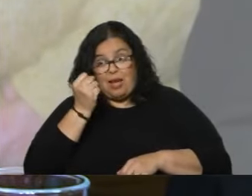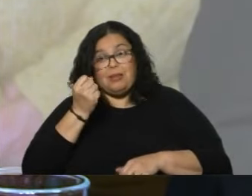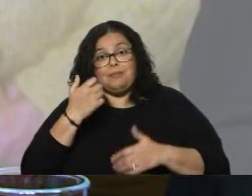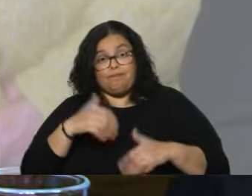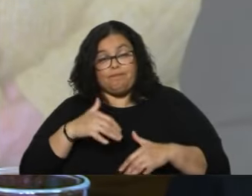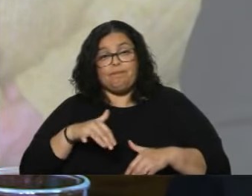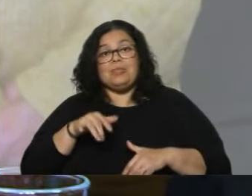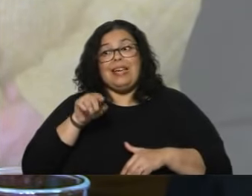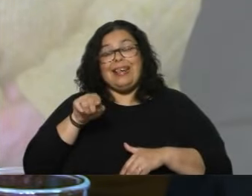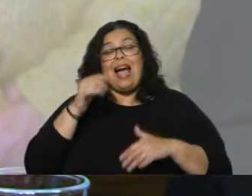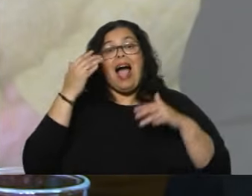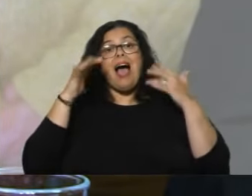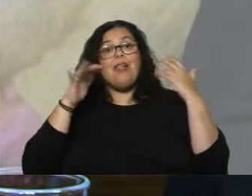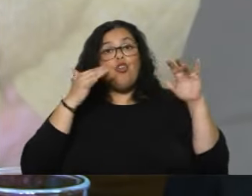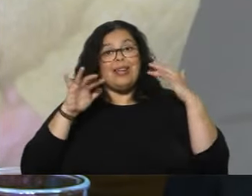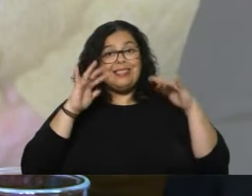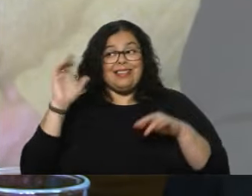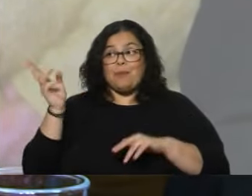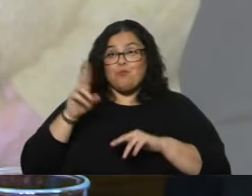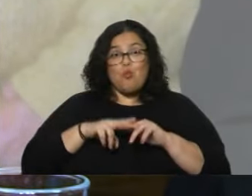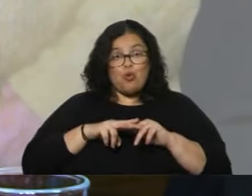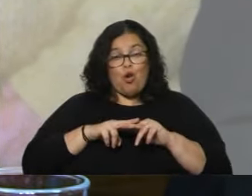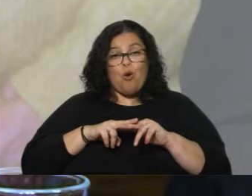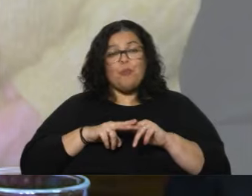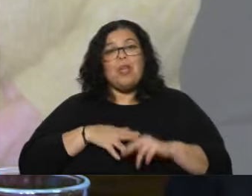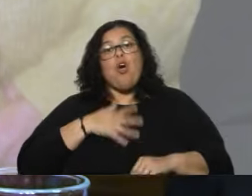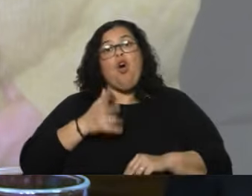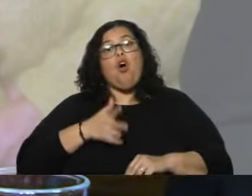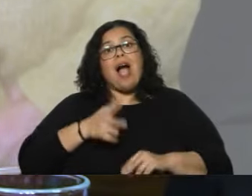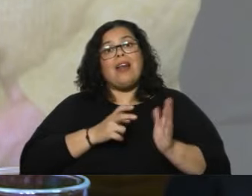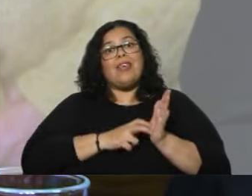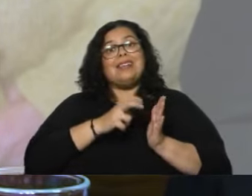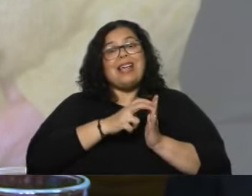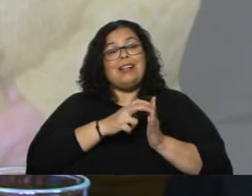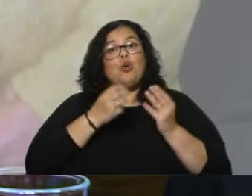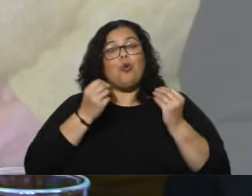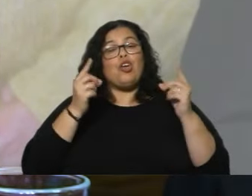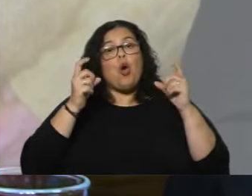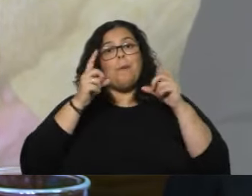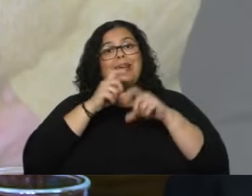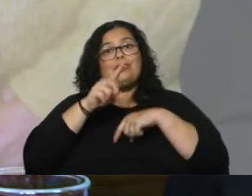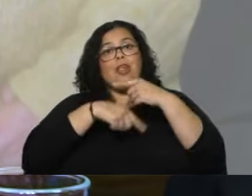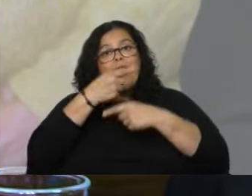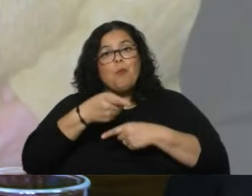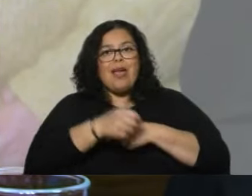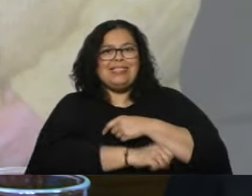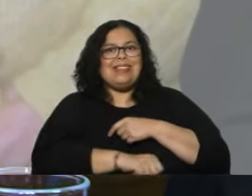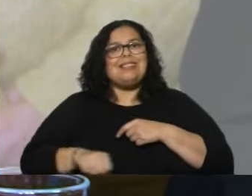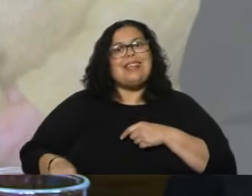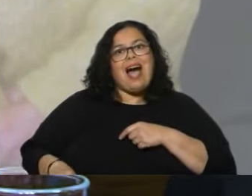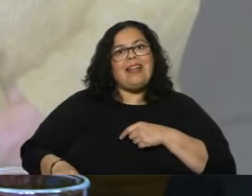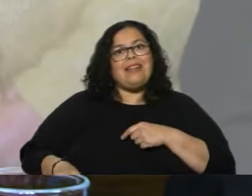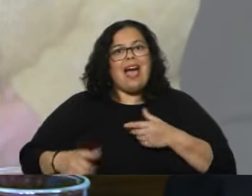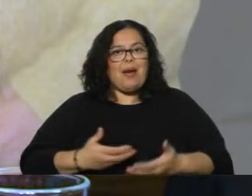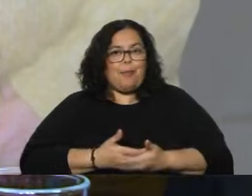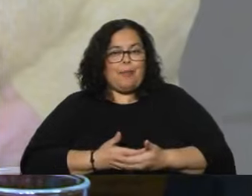de la adolescente que falleció en el hogar de Salto a raíz de complicaciones después de una cesárea y en